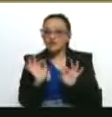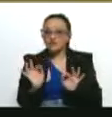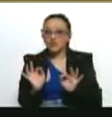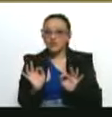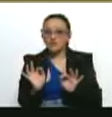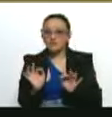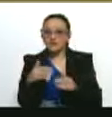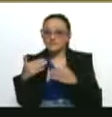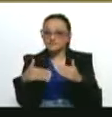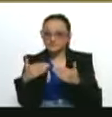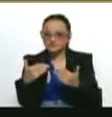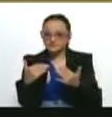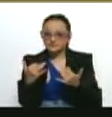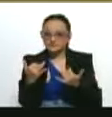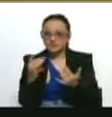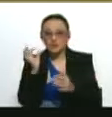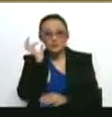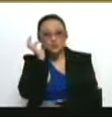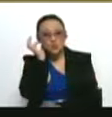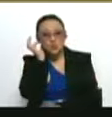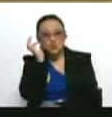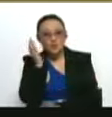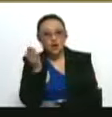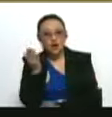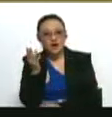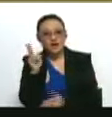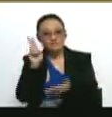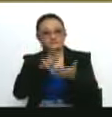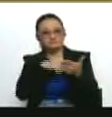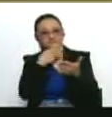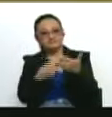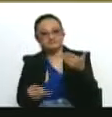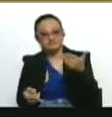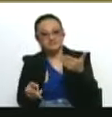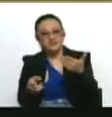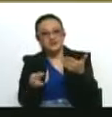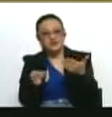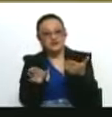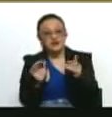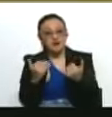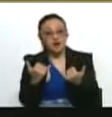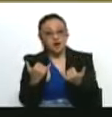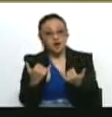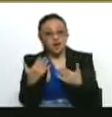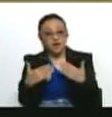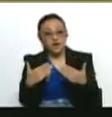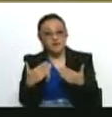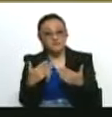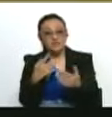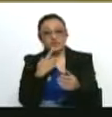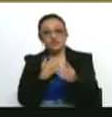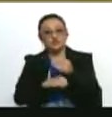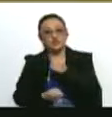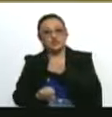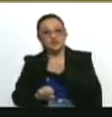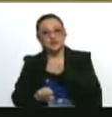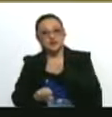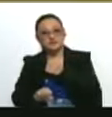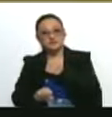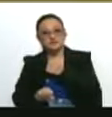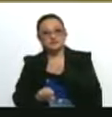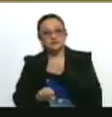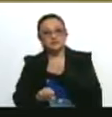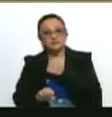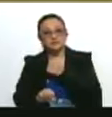llevar adelante la inscripción de una mujer que está siendo vetada por el régimen es poniendo en marcha la desobediencia civil